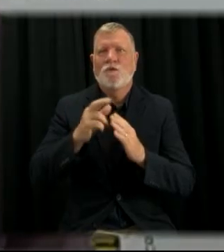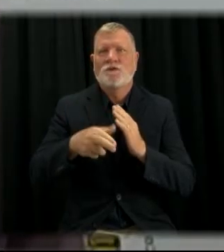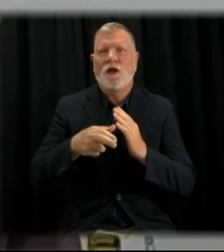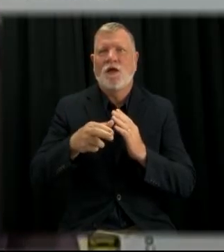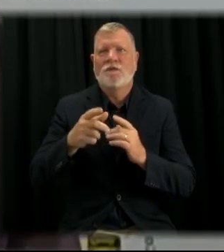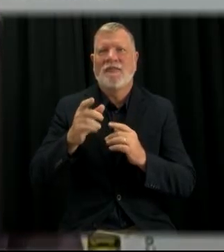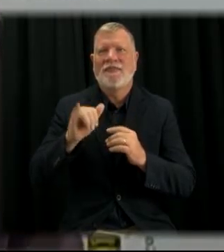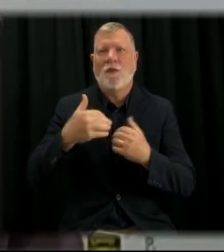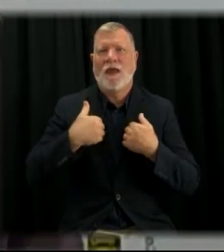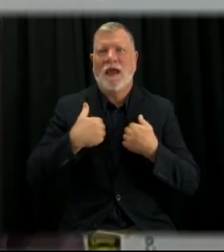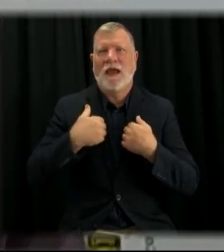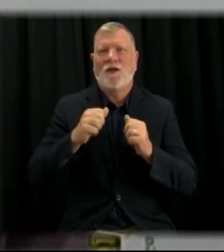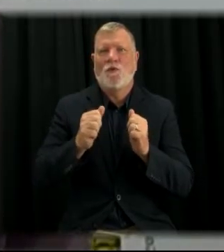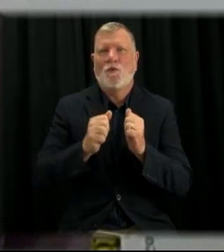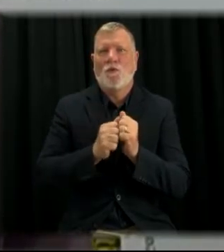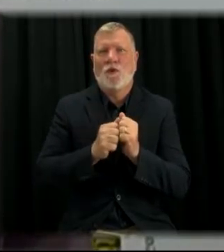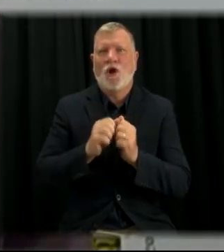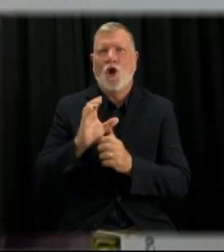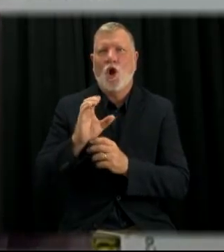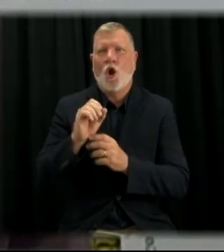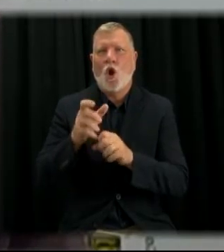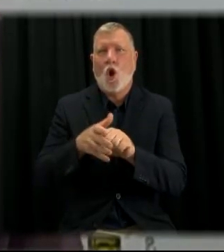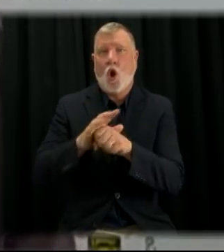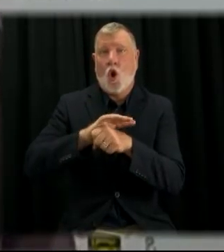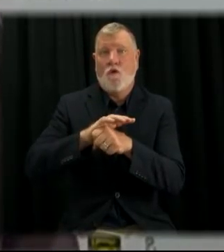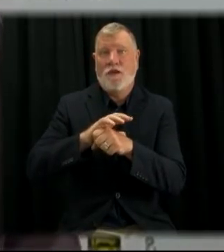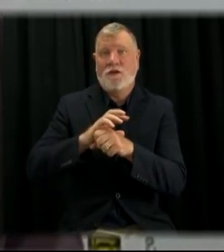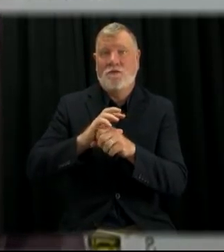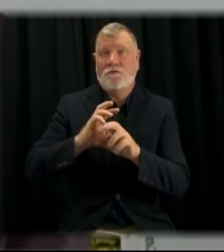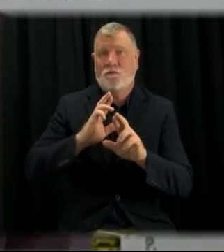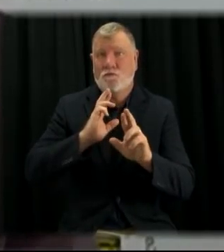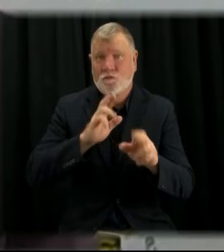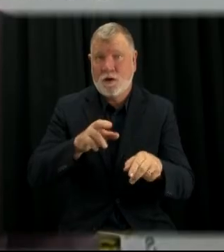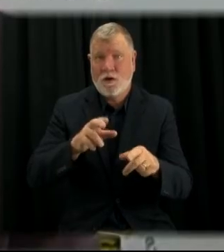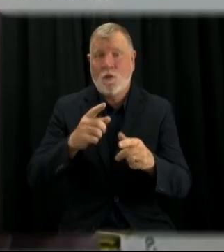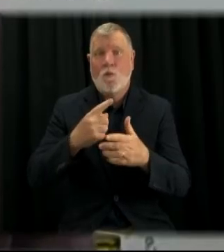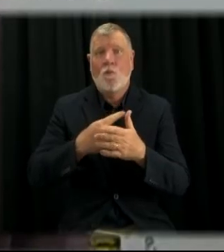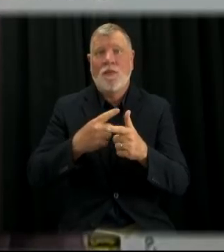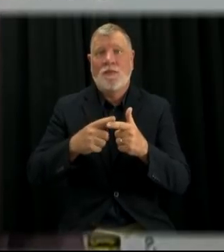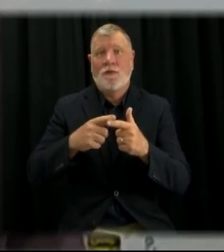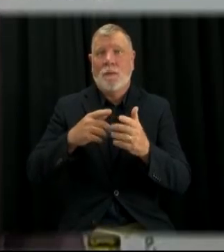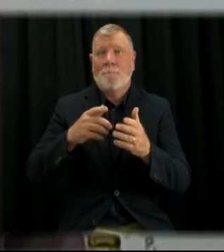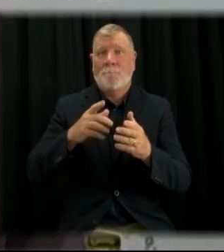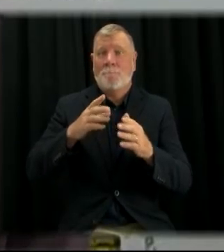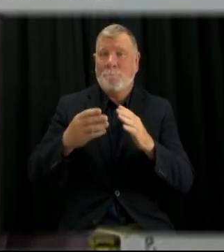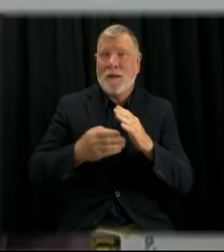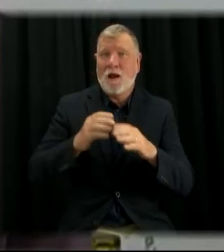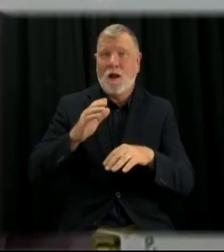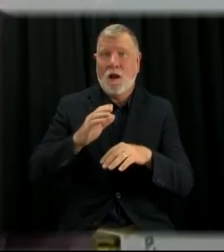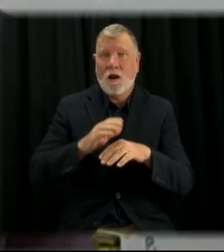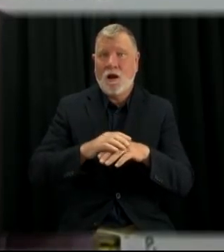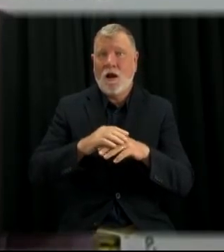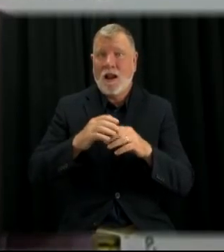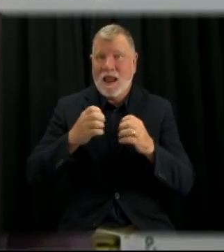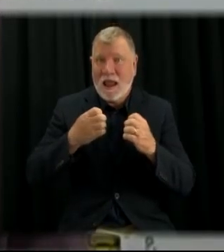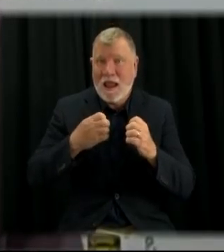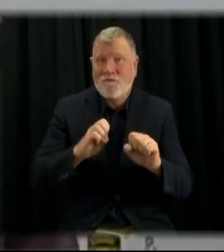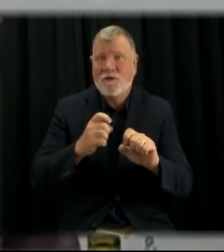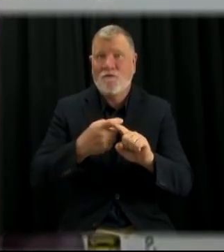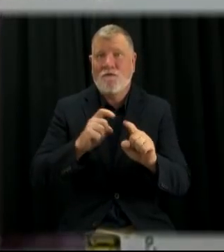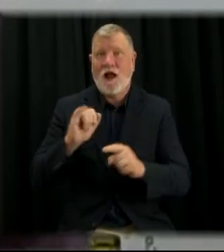Para los resultados que tuvimos con respecto a la reacción de COVID, que se basó estrictamente en